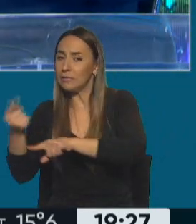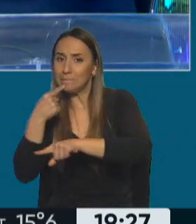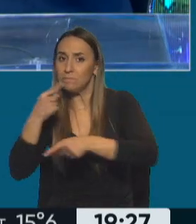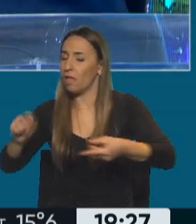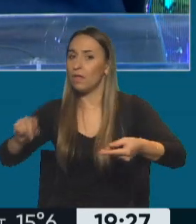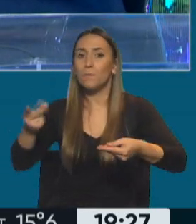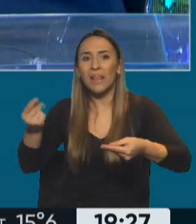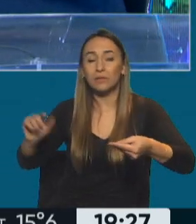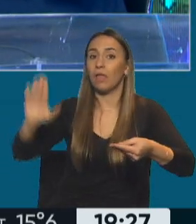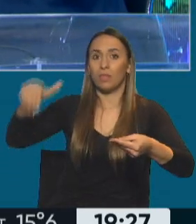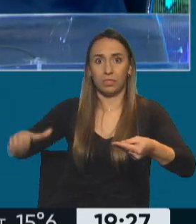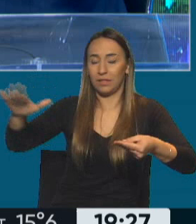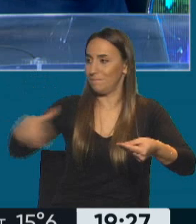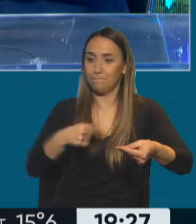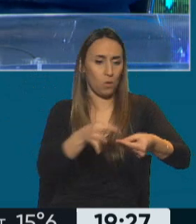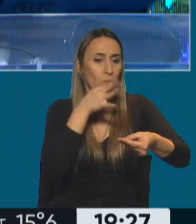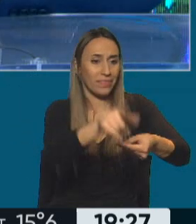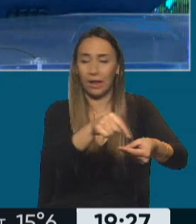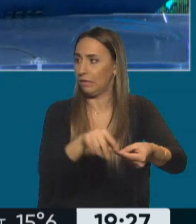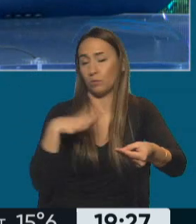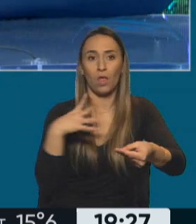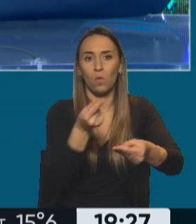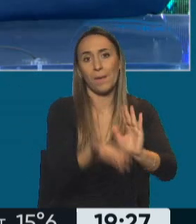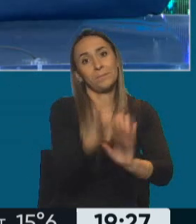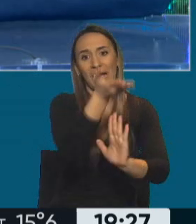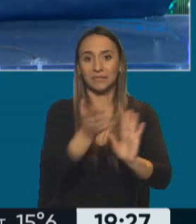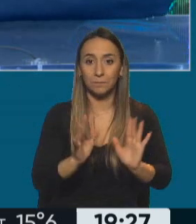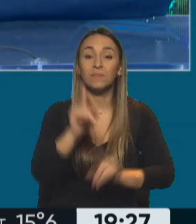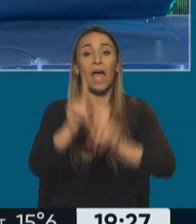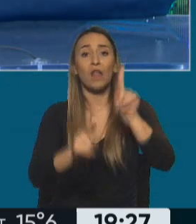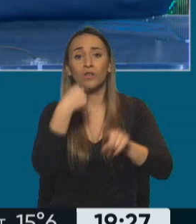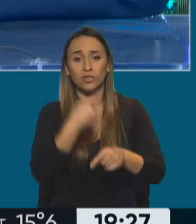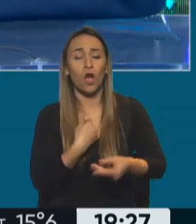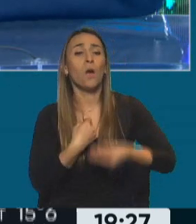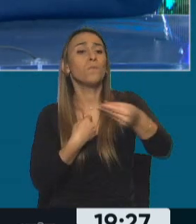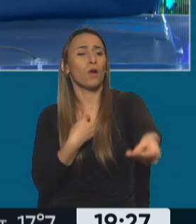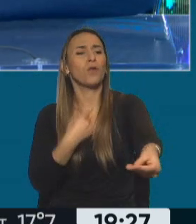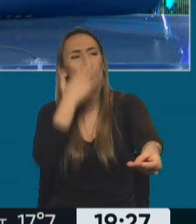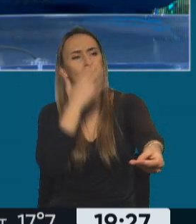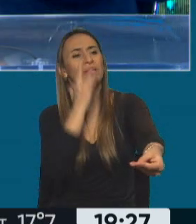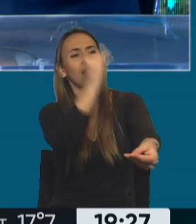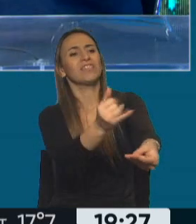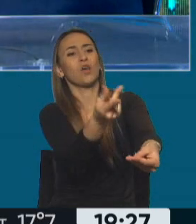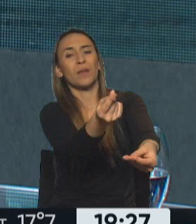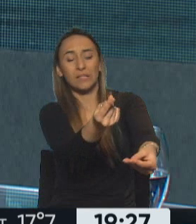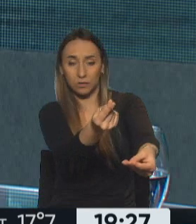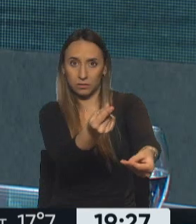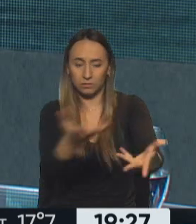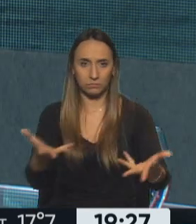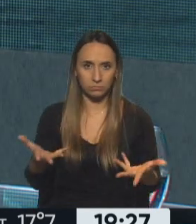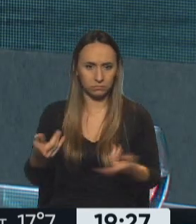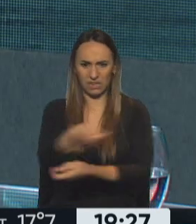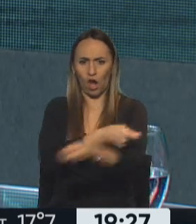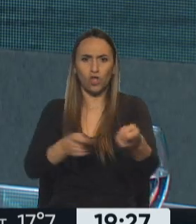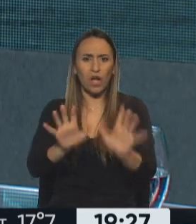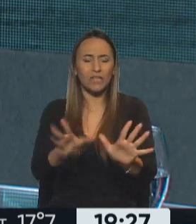para que no pare la línea de producción, te lo decía, te lo mando con remito abierto, el precio te lo voy a poner vos después. Lo sabés en primera persona, porque vos sos